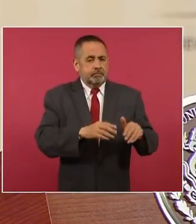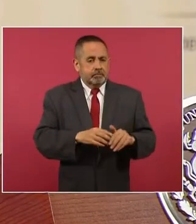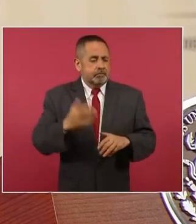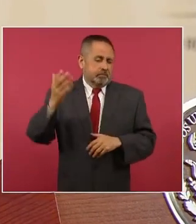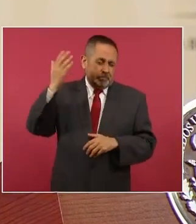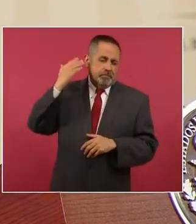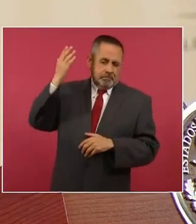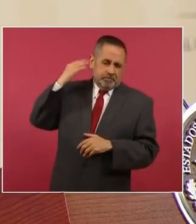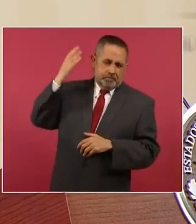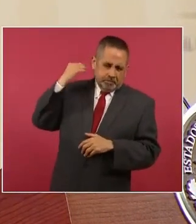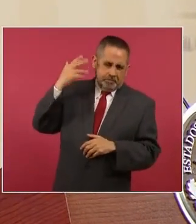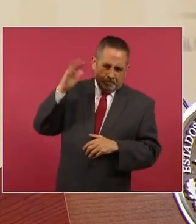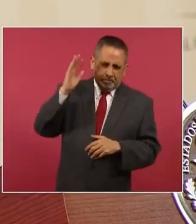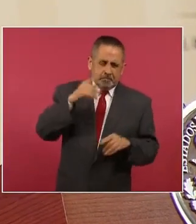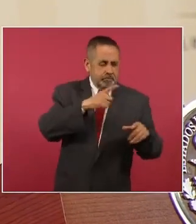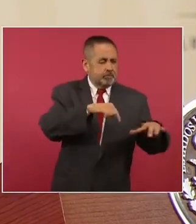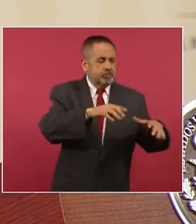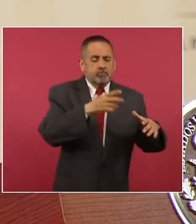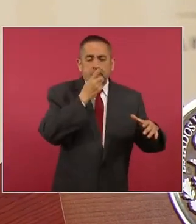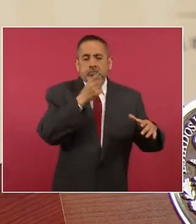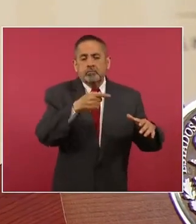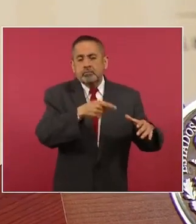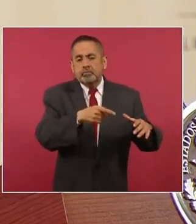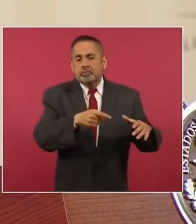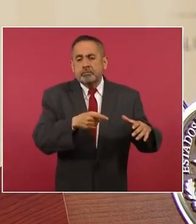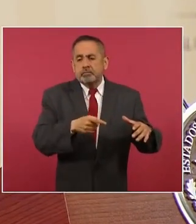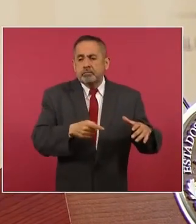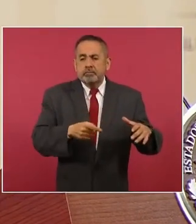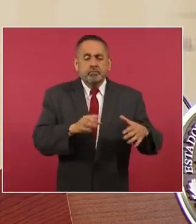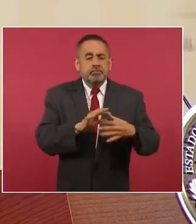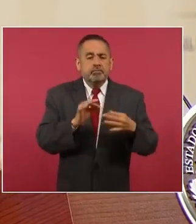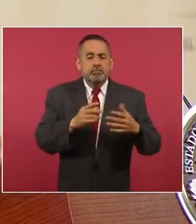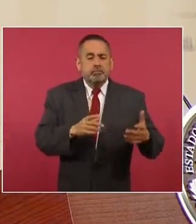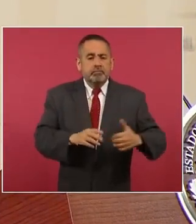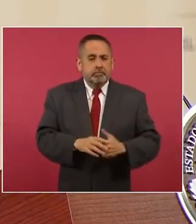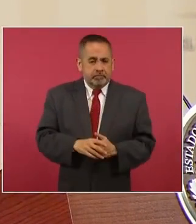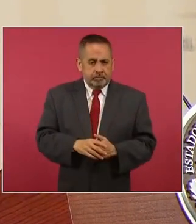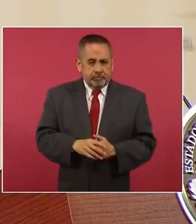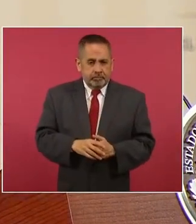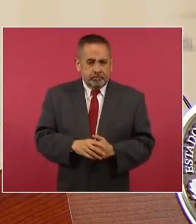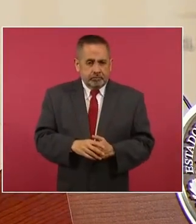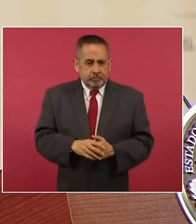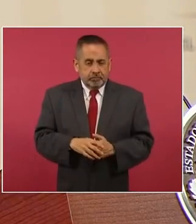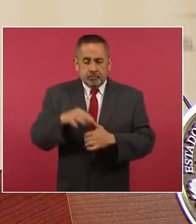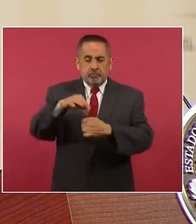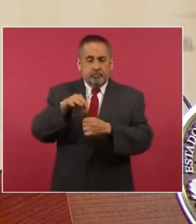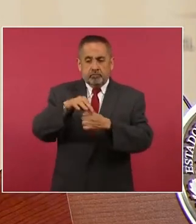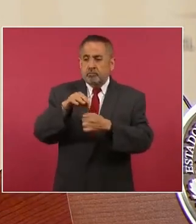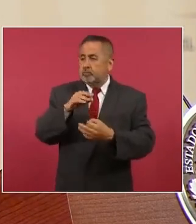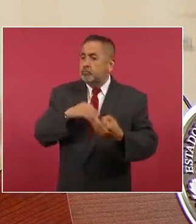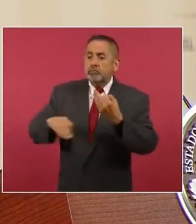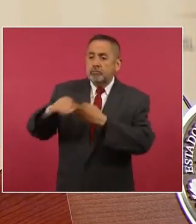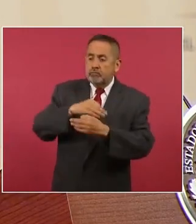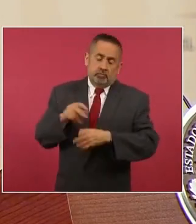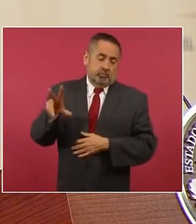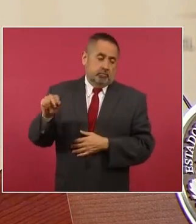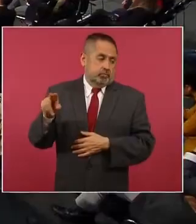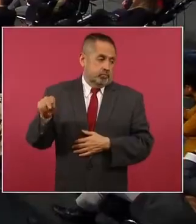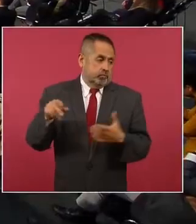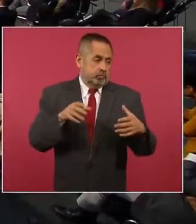antes, ¿no?, se hablaba mucho de eso. Bueno, primero sobre el voto universal, que cómo iban a